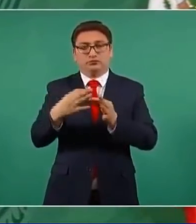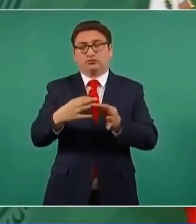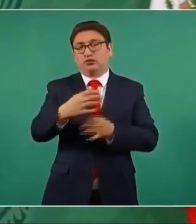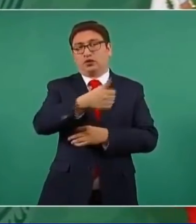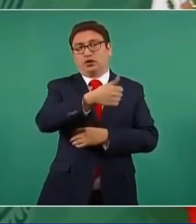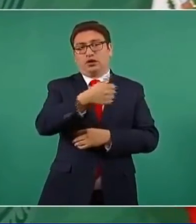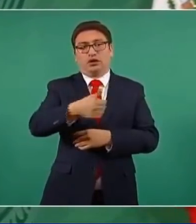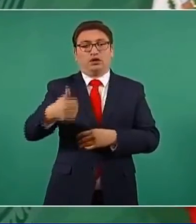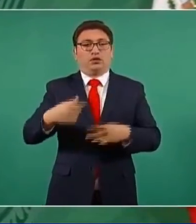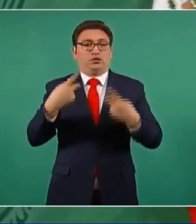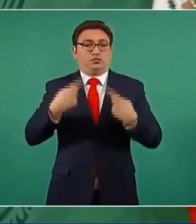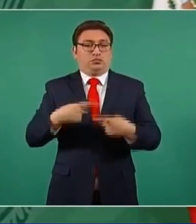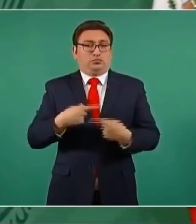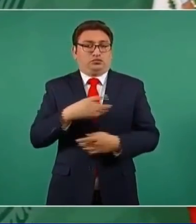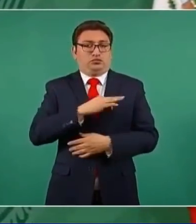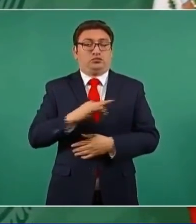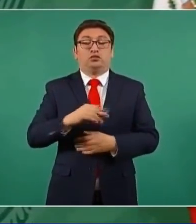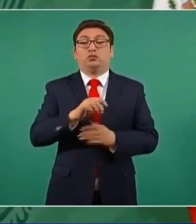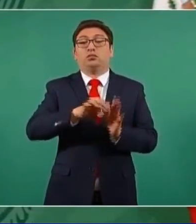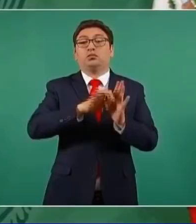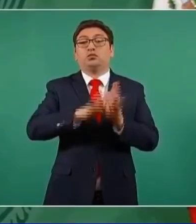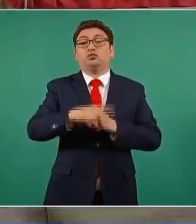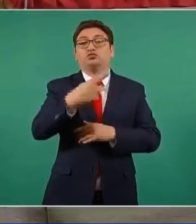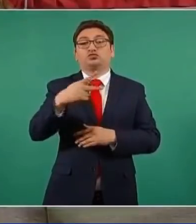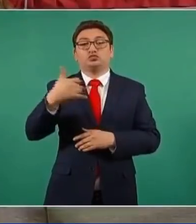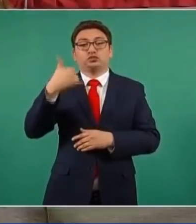teléfono tiene posibilidad de convertirse